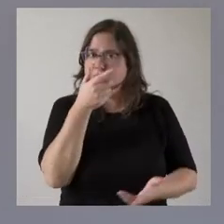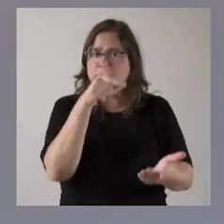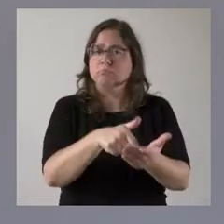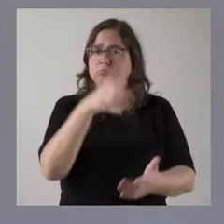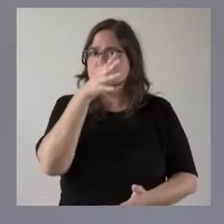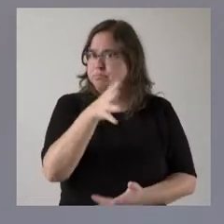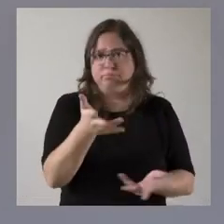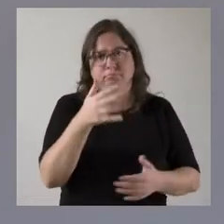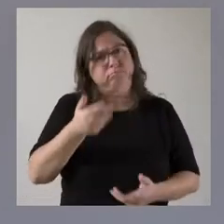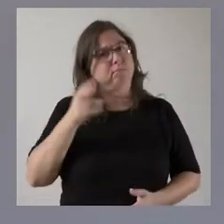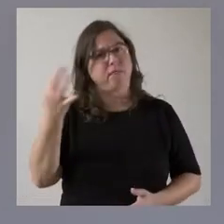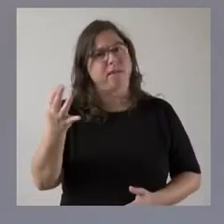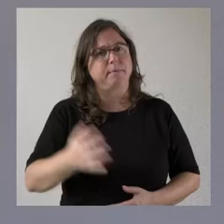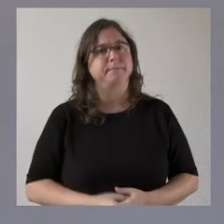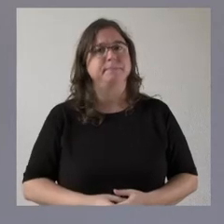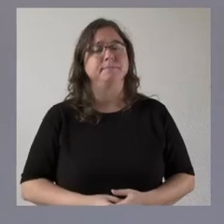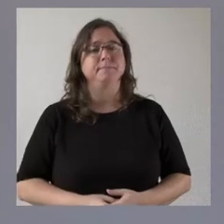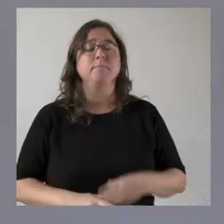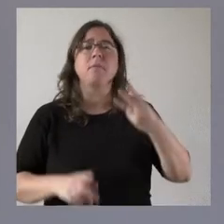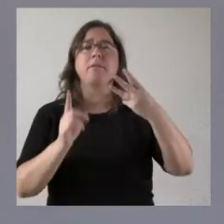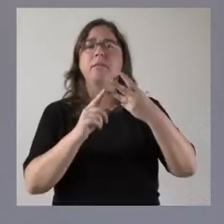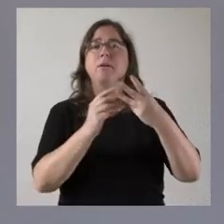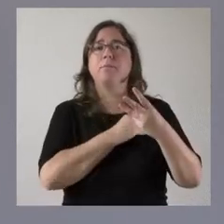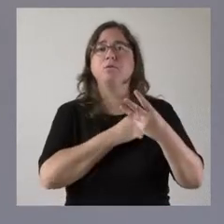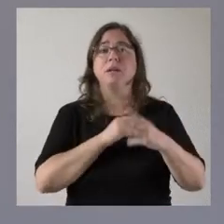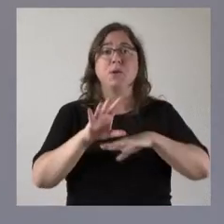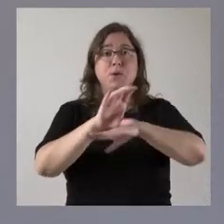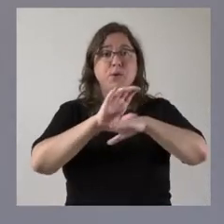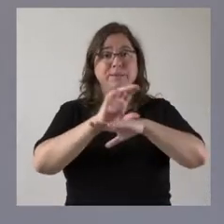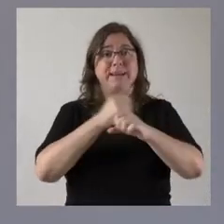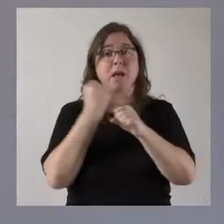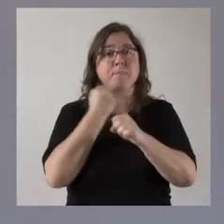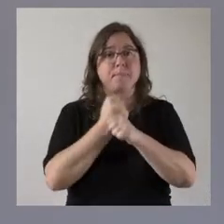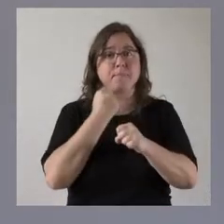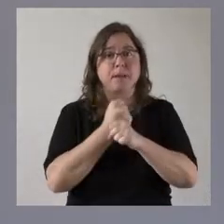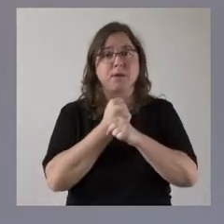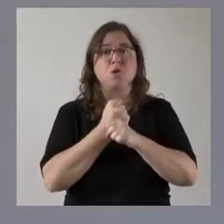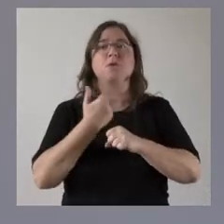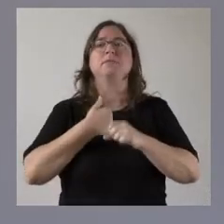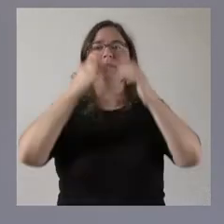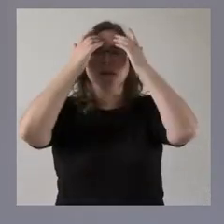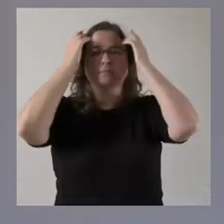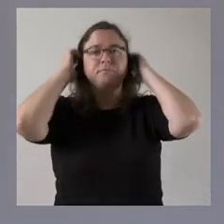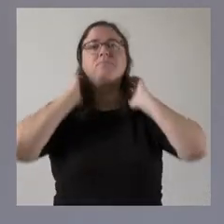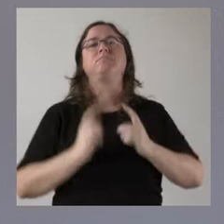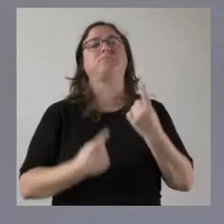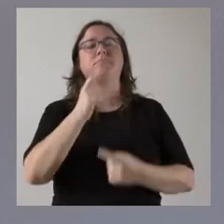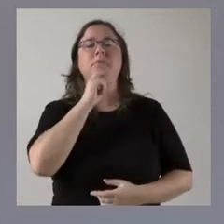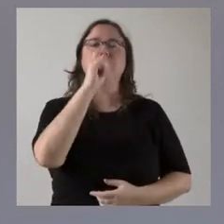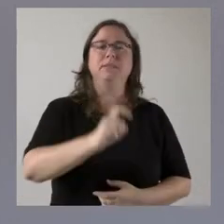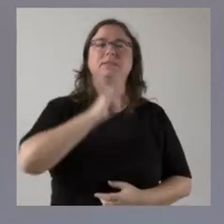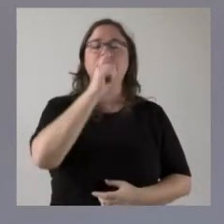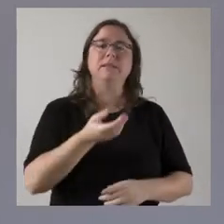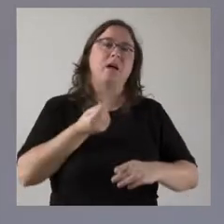que siempre son legítimos y lo tercero la consejería de empleo pues viene anunciando periódicamente convocatorias de ayudas